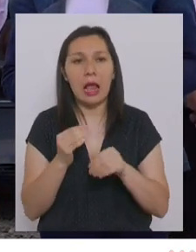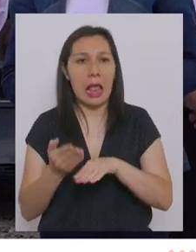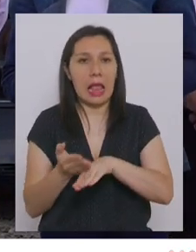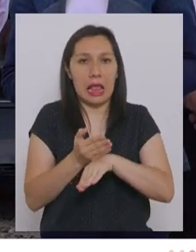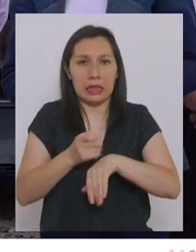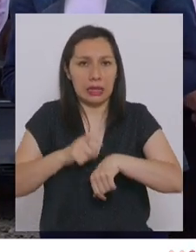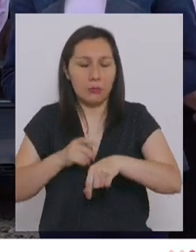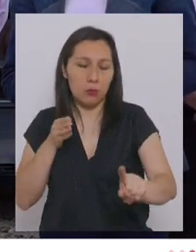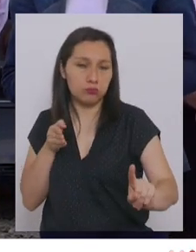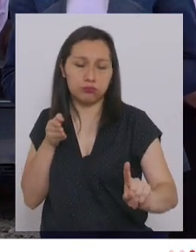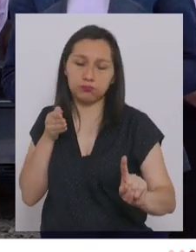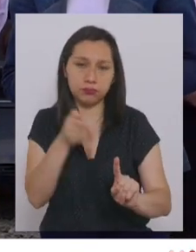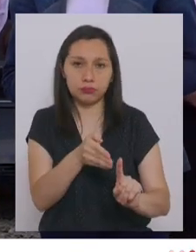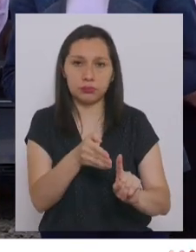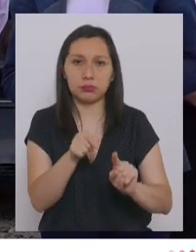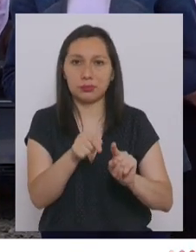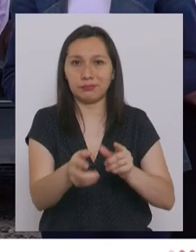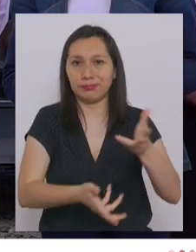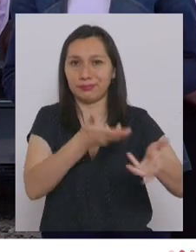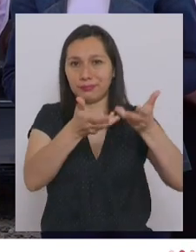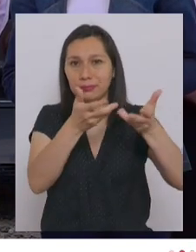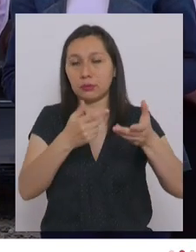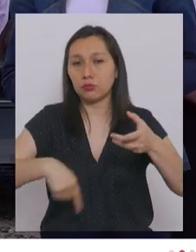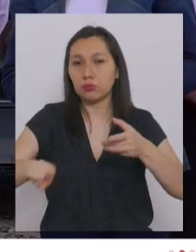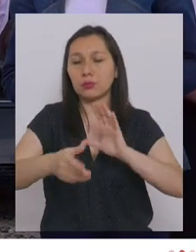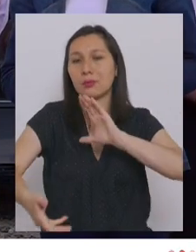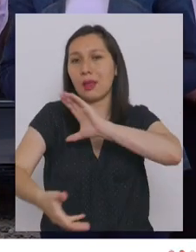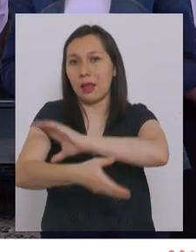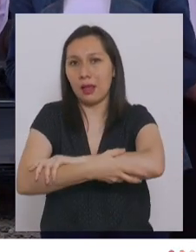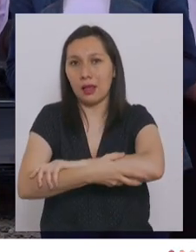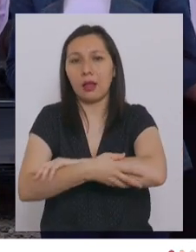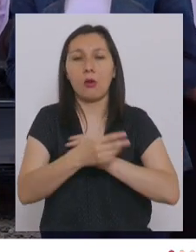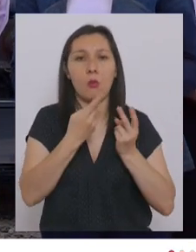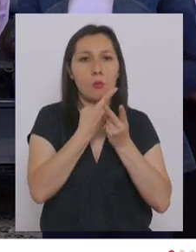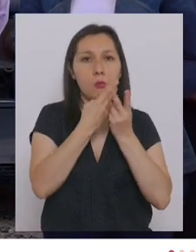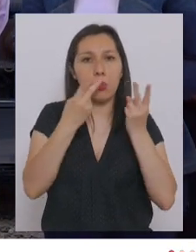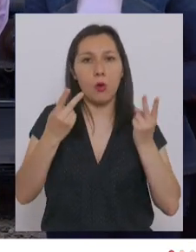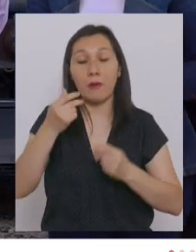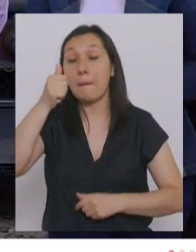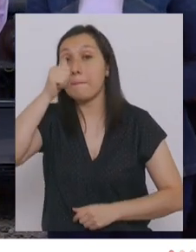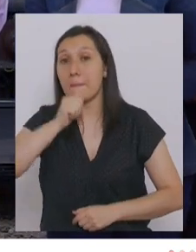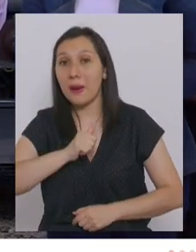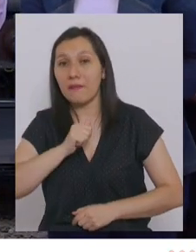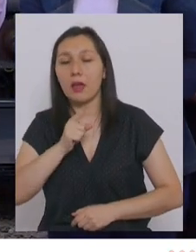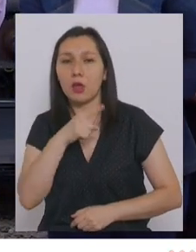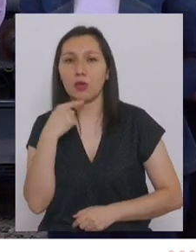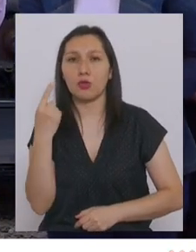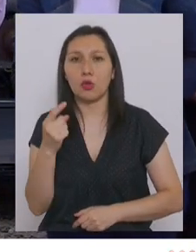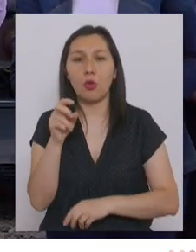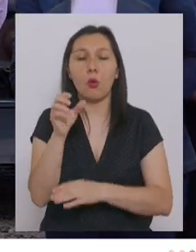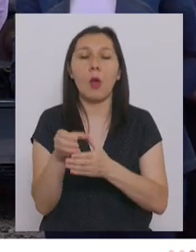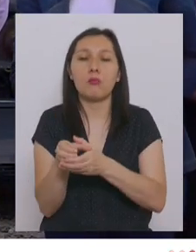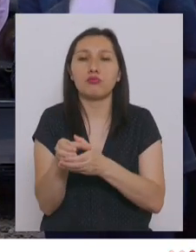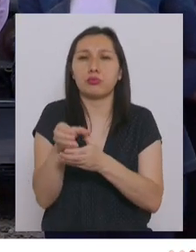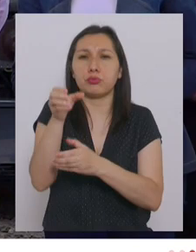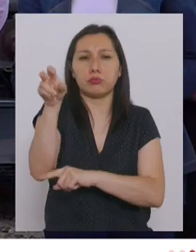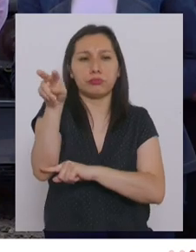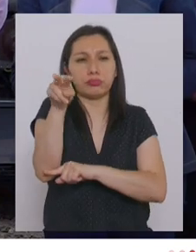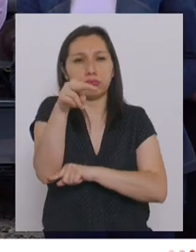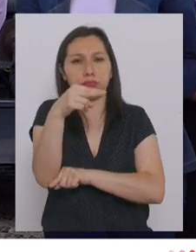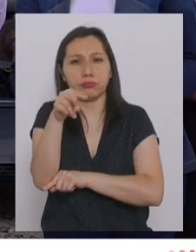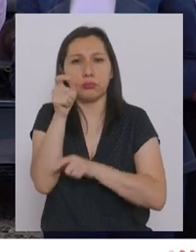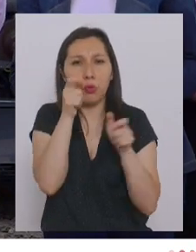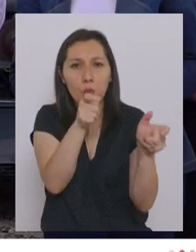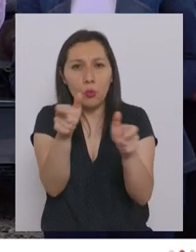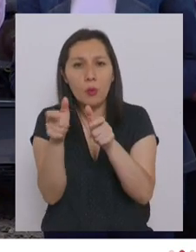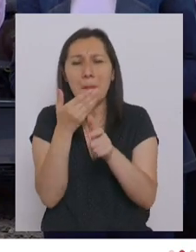tiempo. Y por eso hemos hecho una alianza estratégica, sector público, sector privado, hemos puesto torres de vigilancia, tenemos la